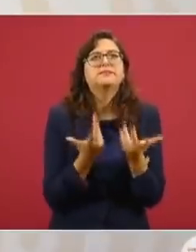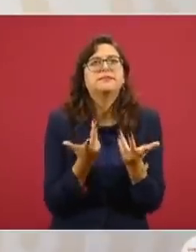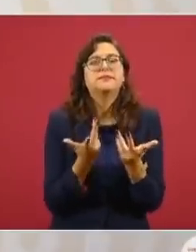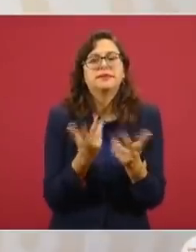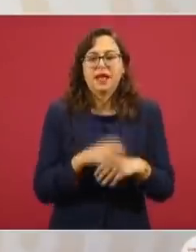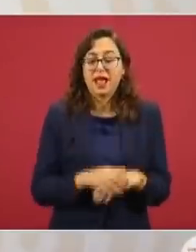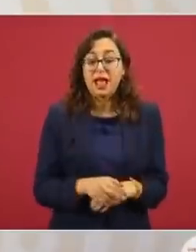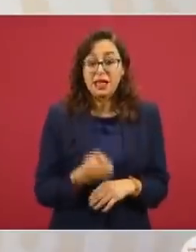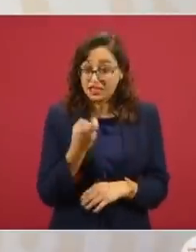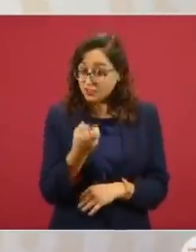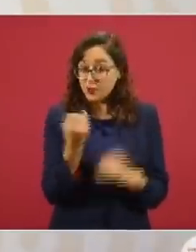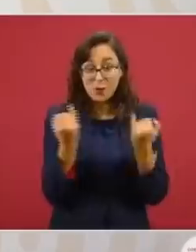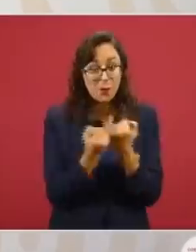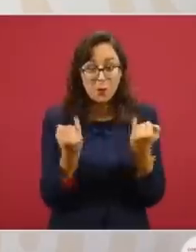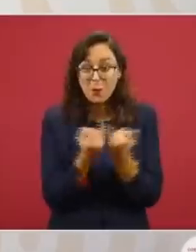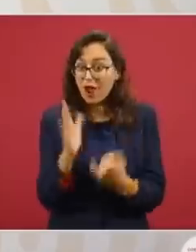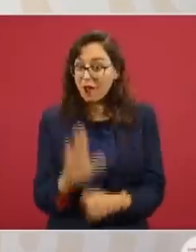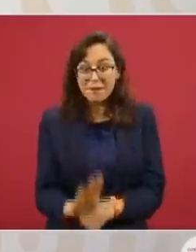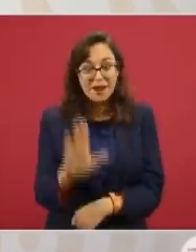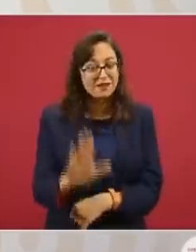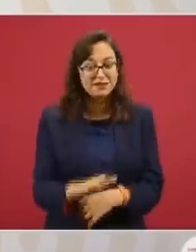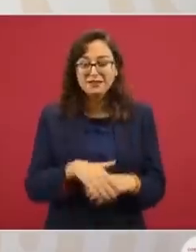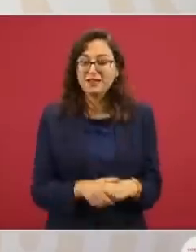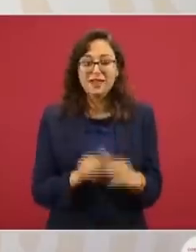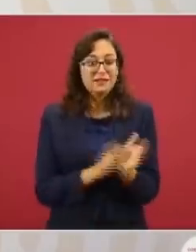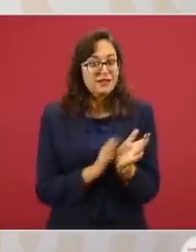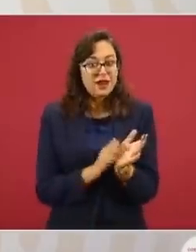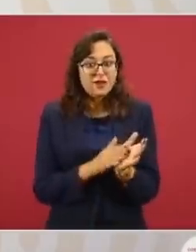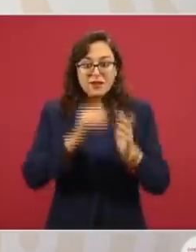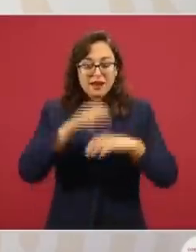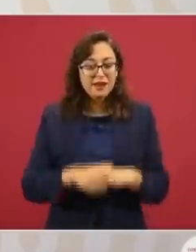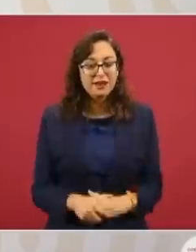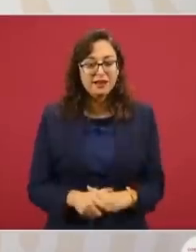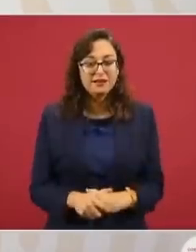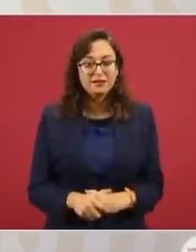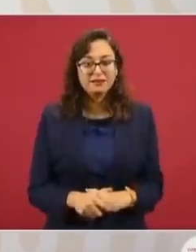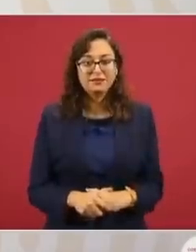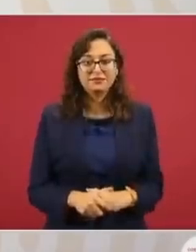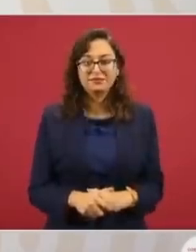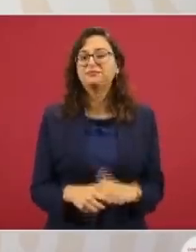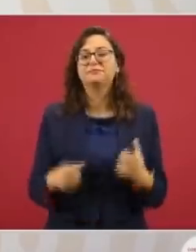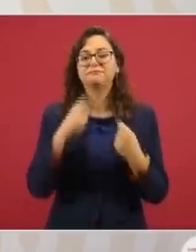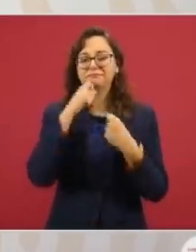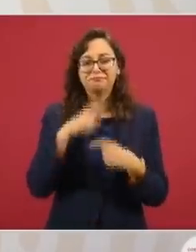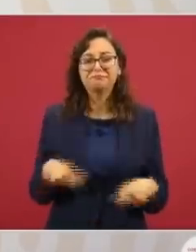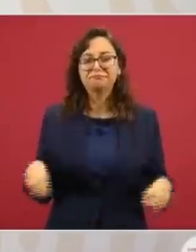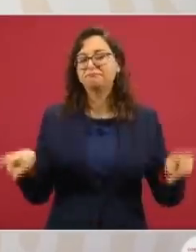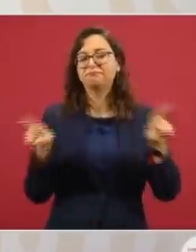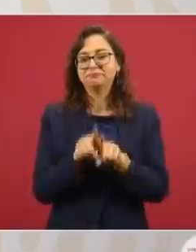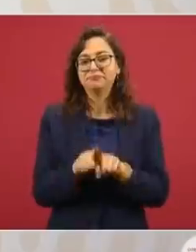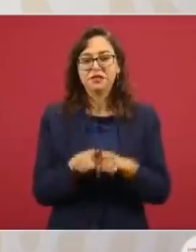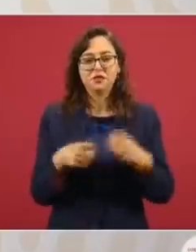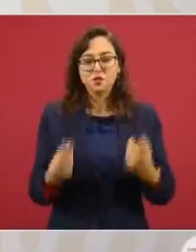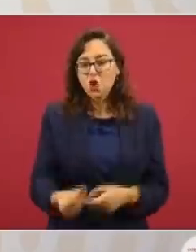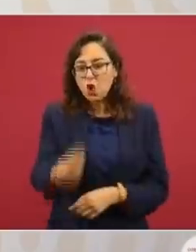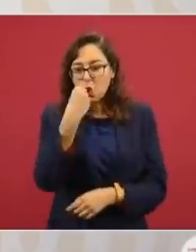Así como cuando se quiere introducir al mercado un producto chatarra,